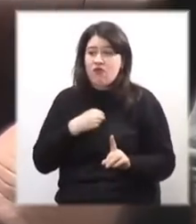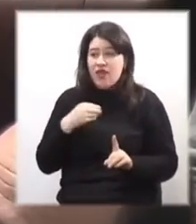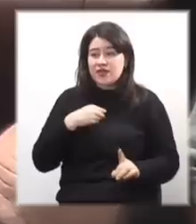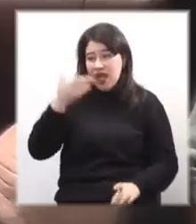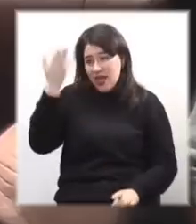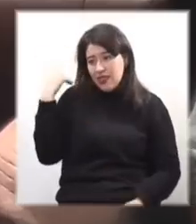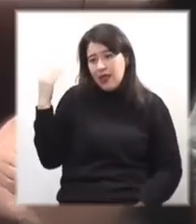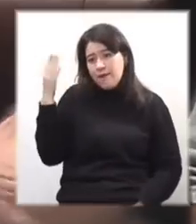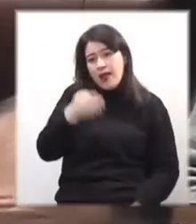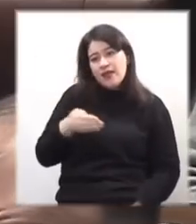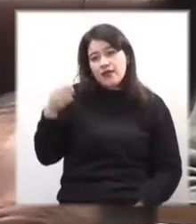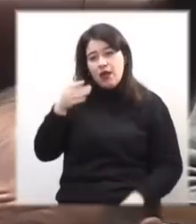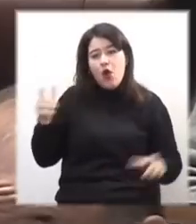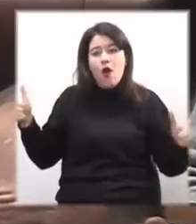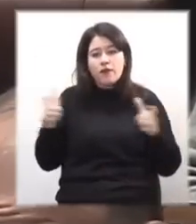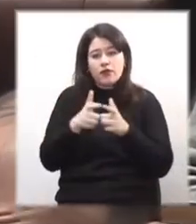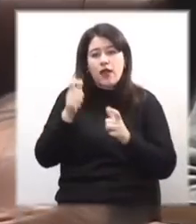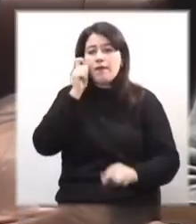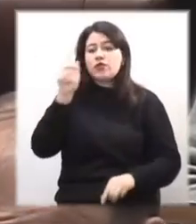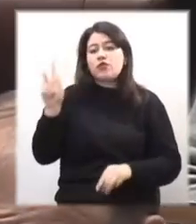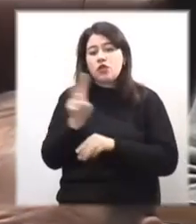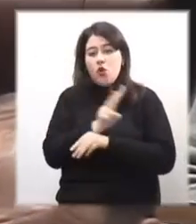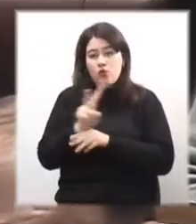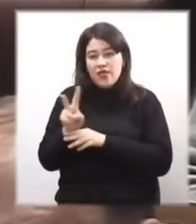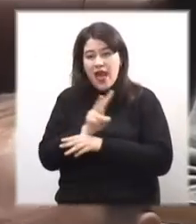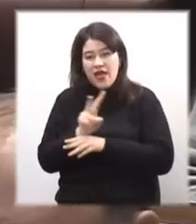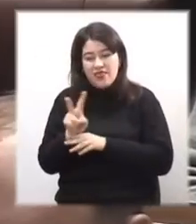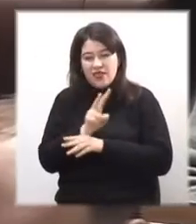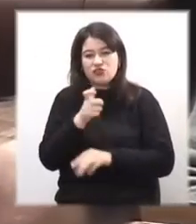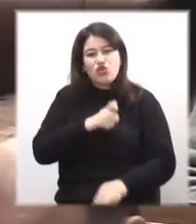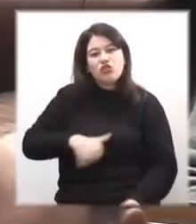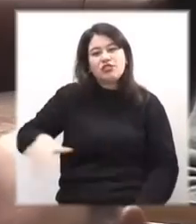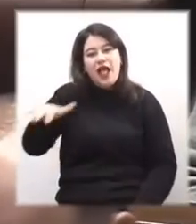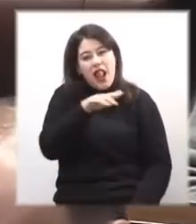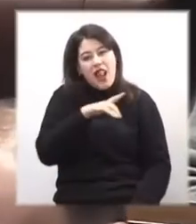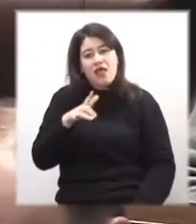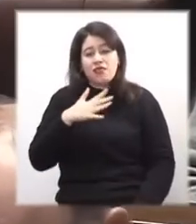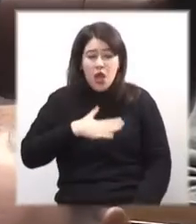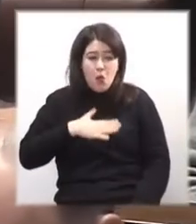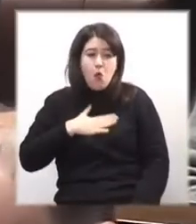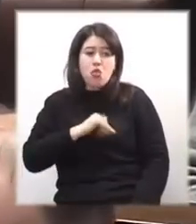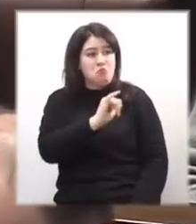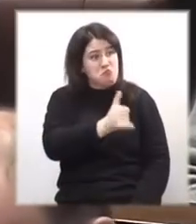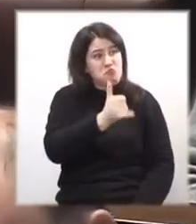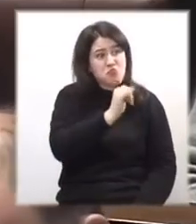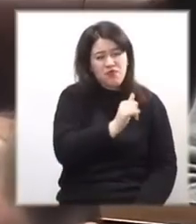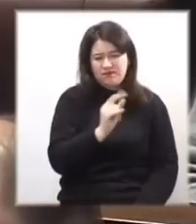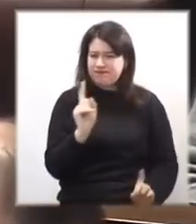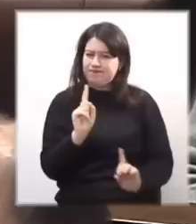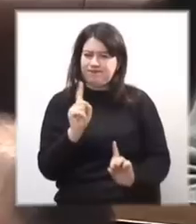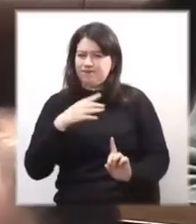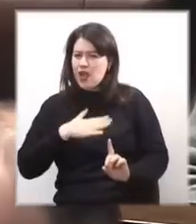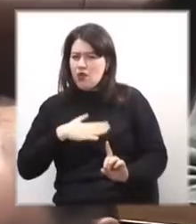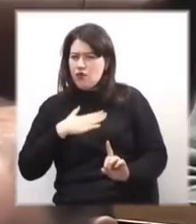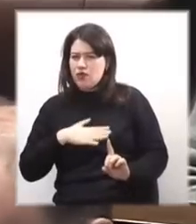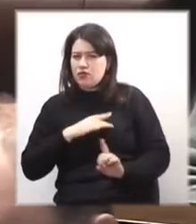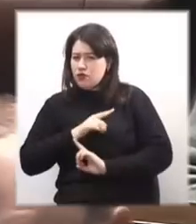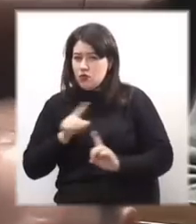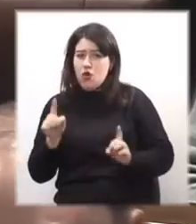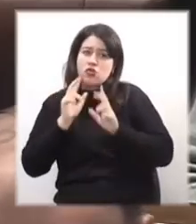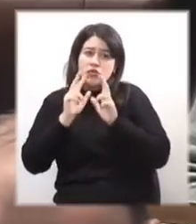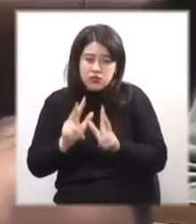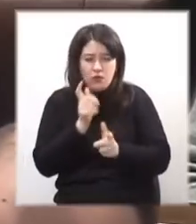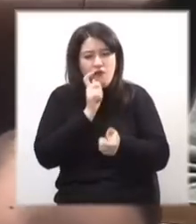participando en la Comisión de Expertos sobre la Seguridad Social. Aquellas cosas que estamos de acuerdo, decimos que estamos de acuerdo, y aquellas cosas con las cuales no